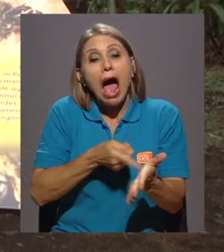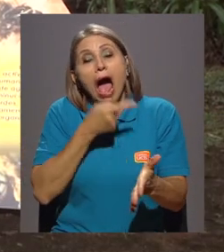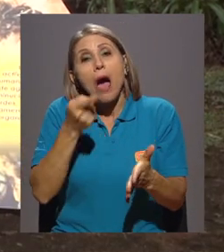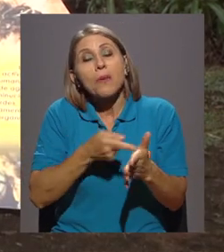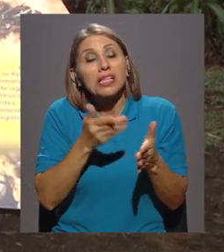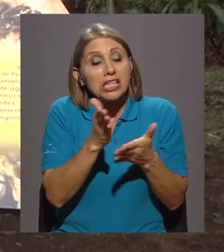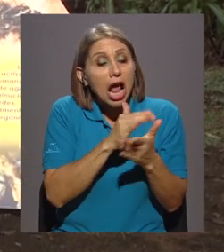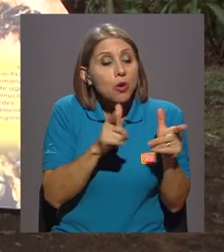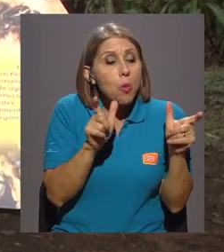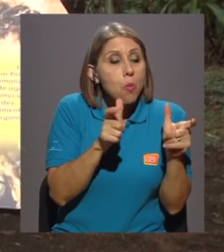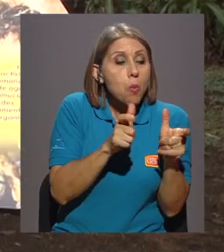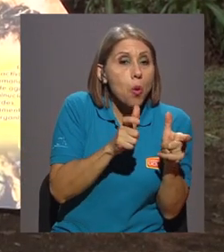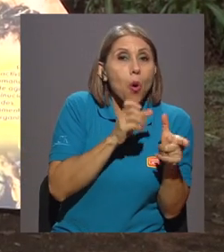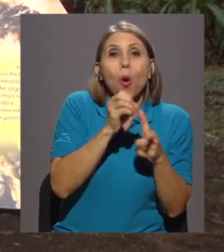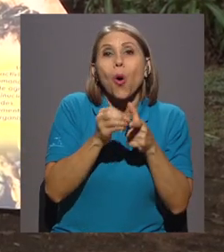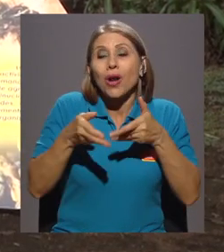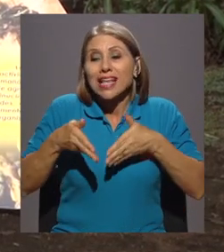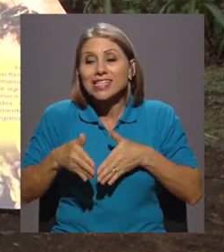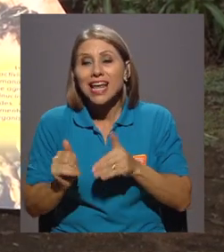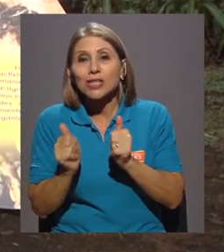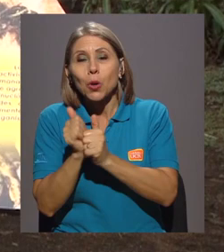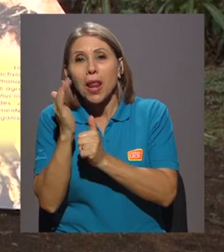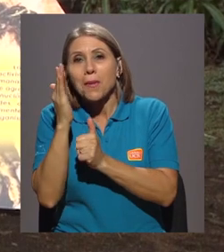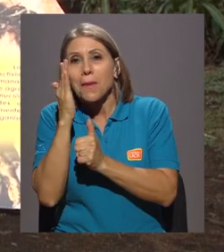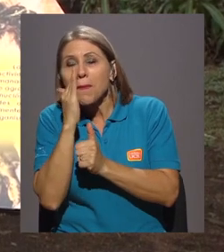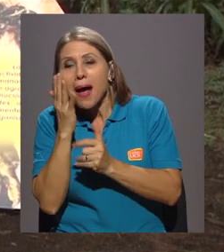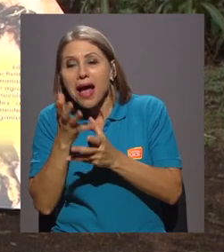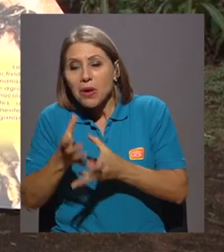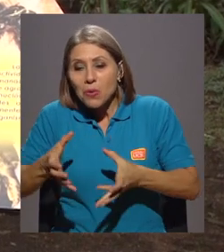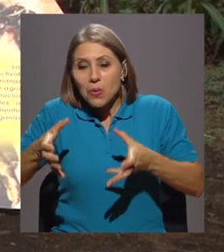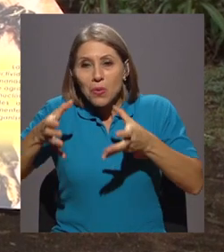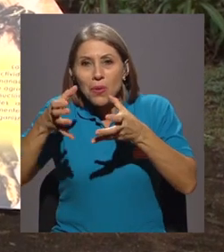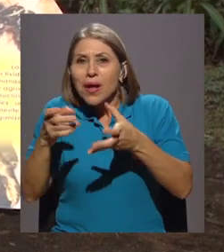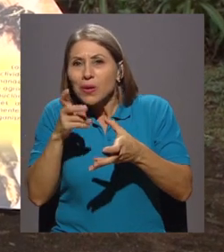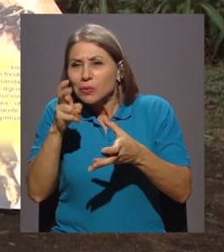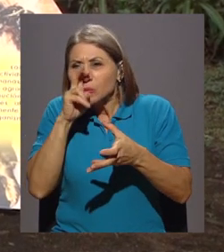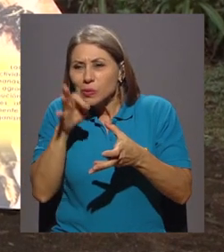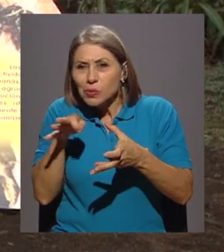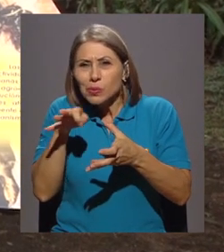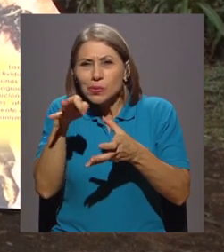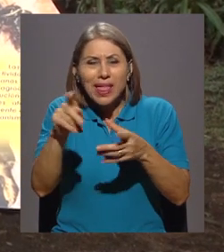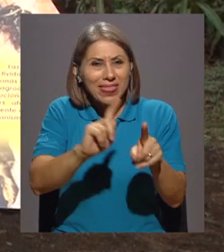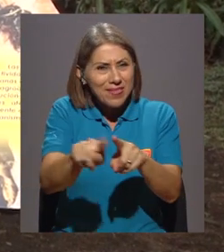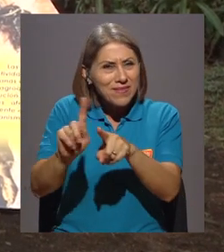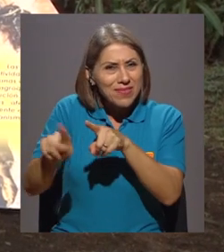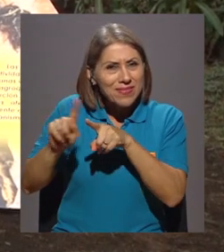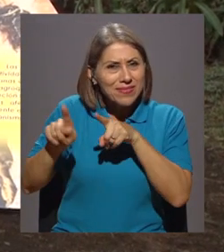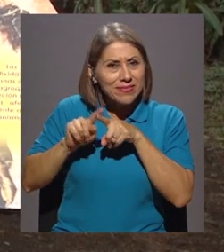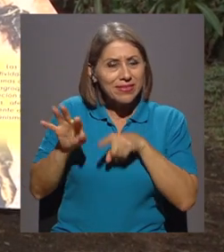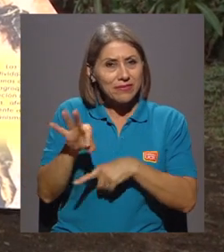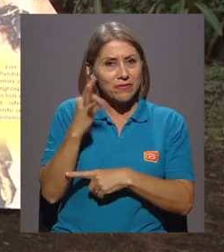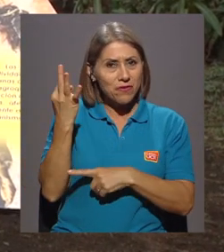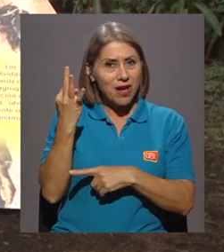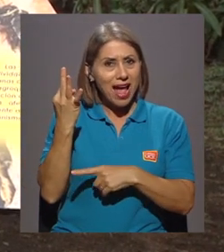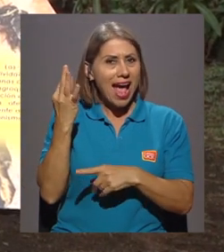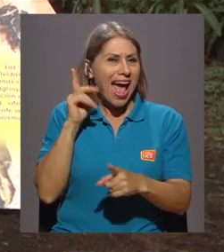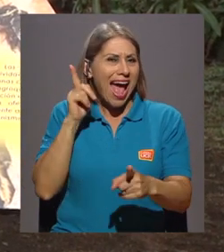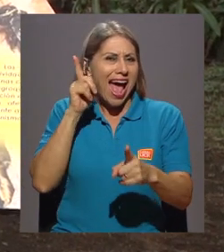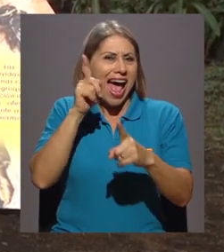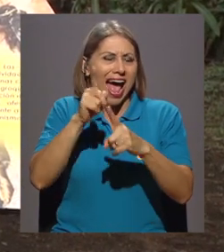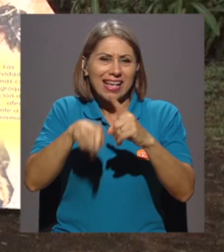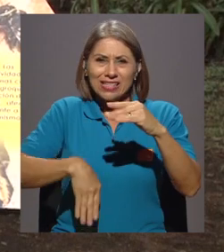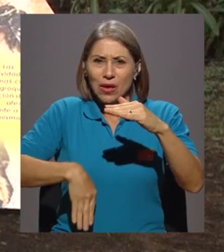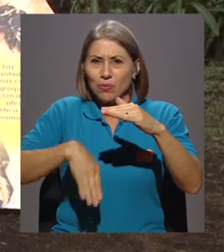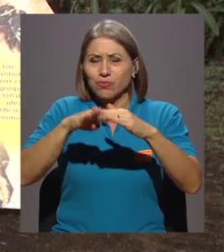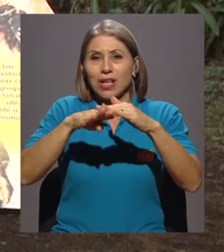pocos, o las hijas quedan con la madre en el nido. O sea, hay muchos intermedios, y hasta el punto máximo son